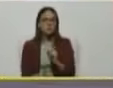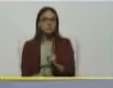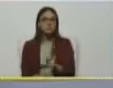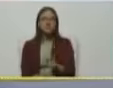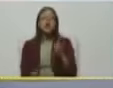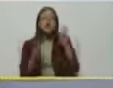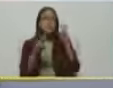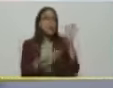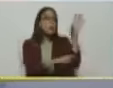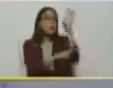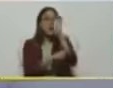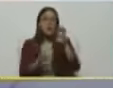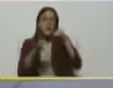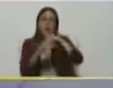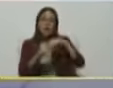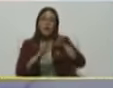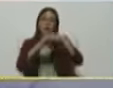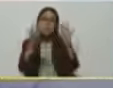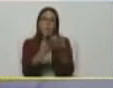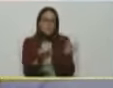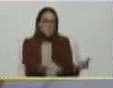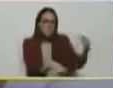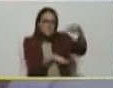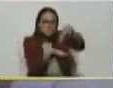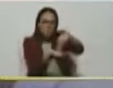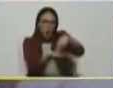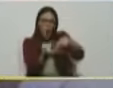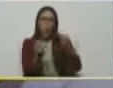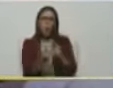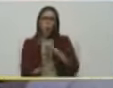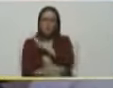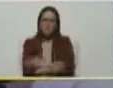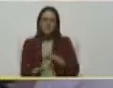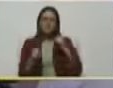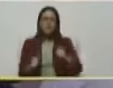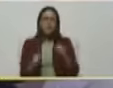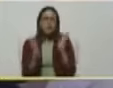del mundo que se levantan con una fuerza inaudita.